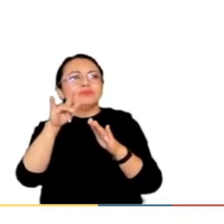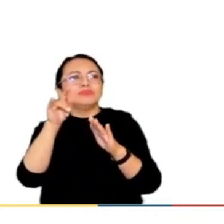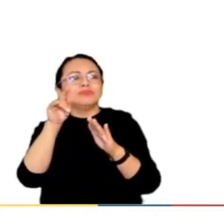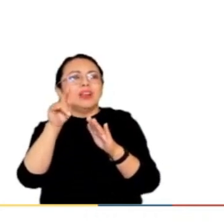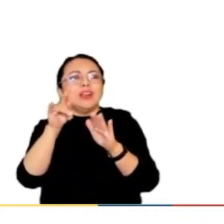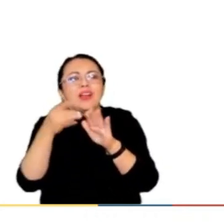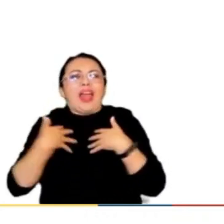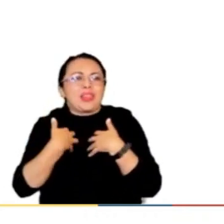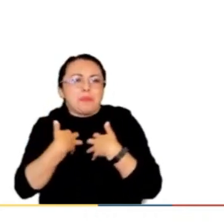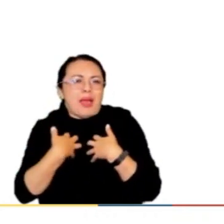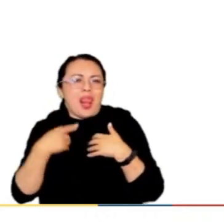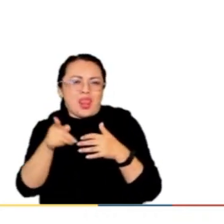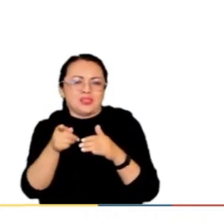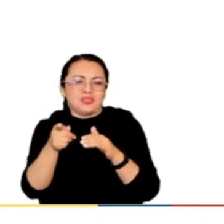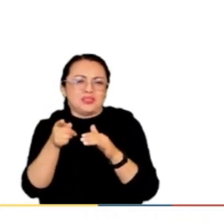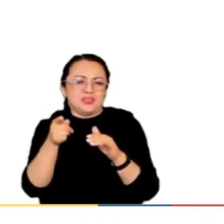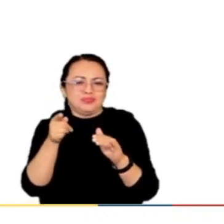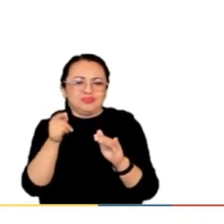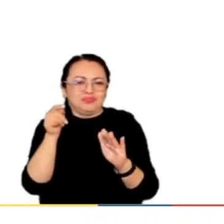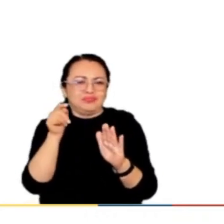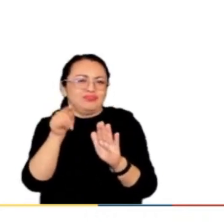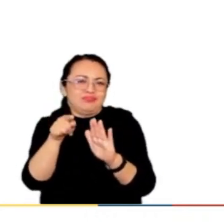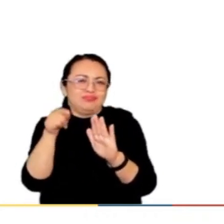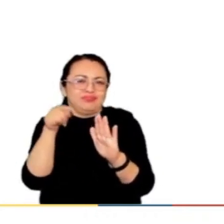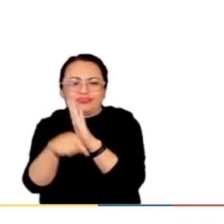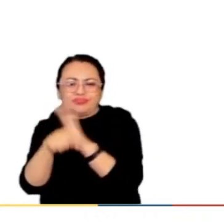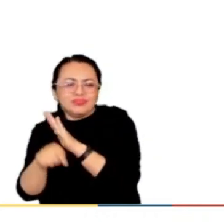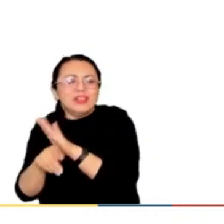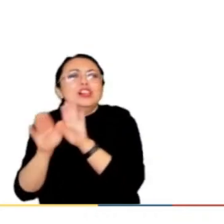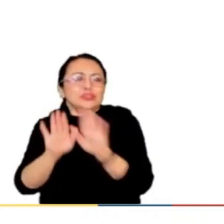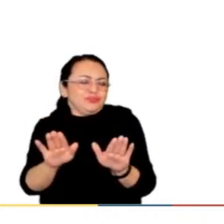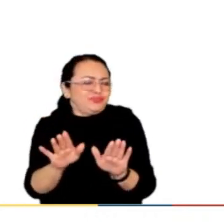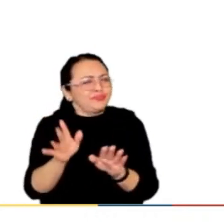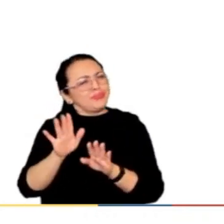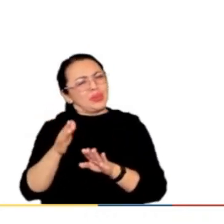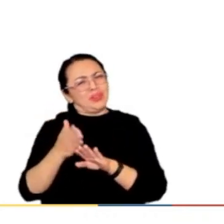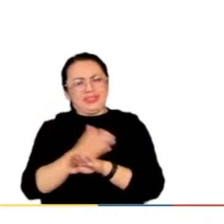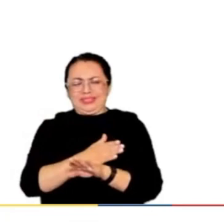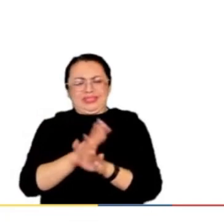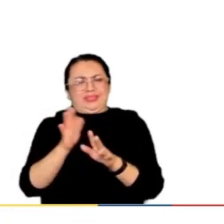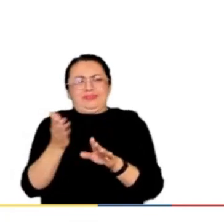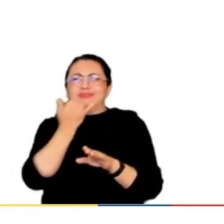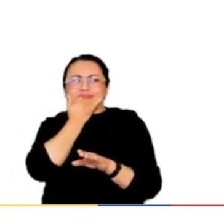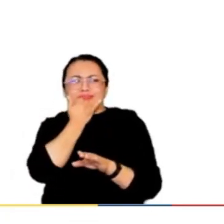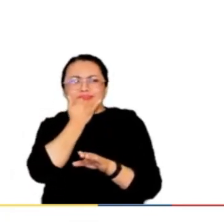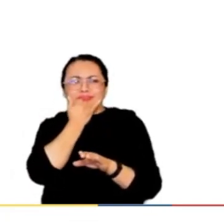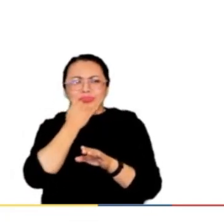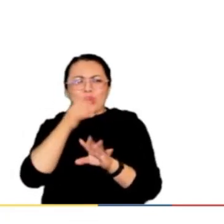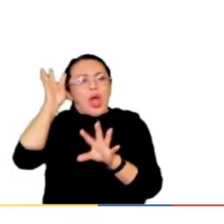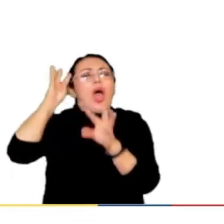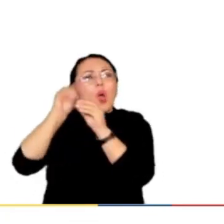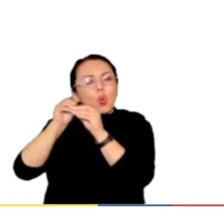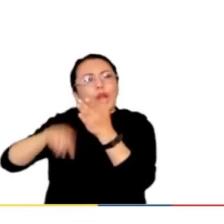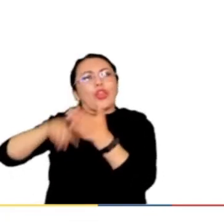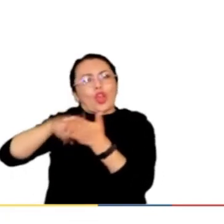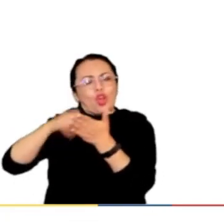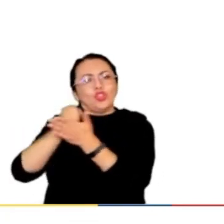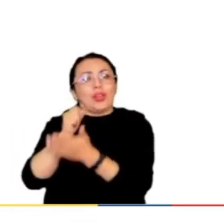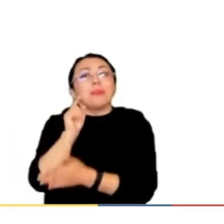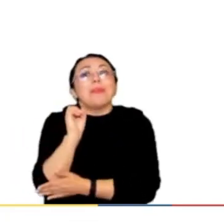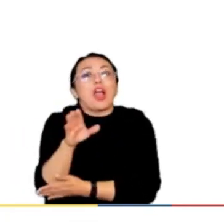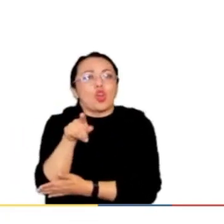2008, pareciera ser una información absolutamente desorbitante por parte del contratante bancario, en el sentido